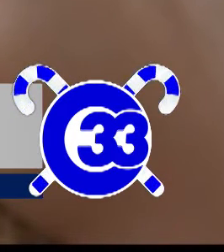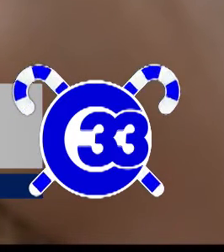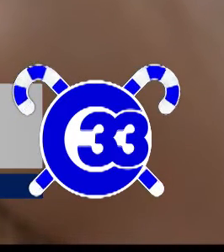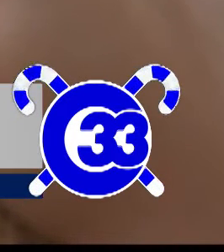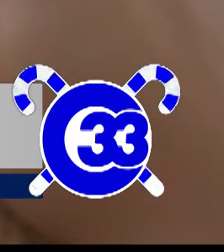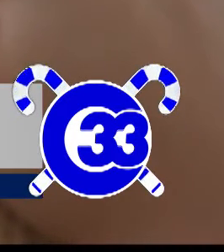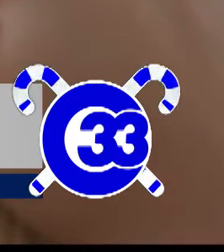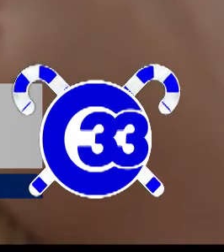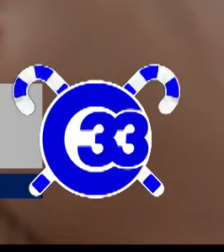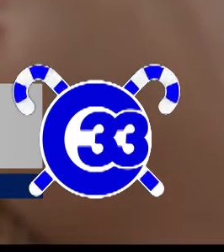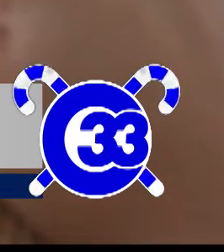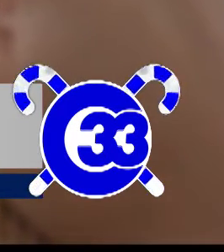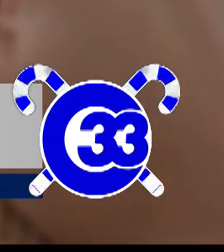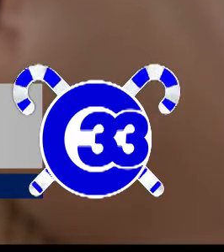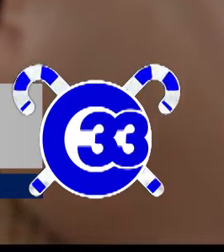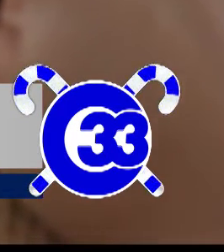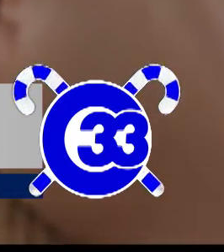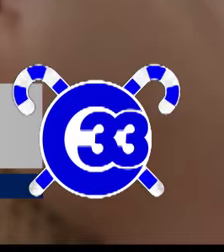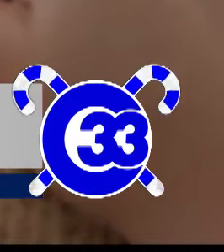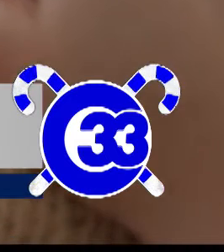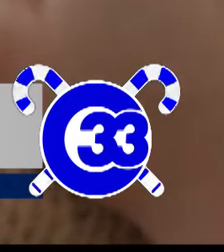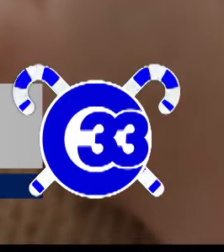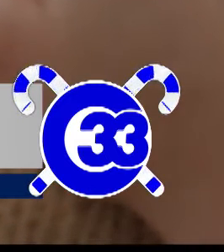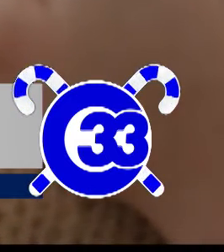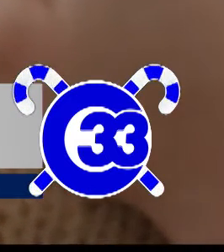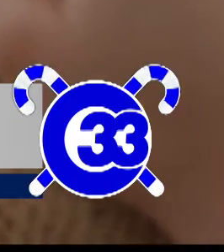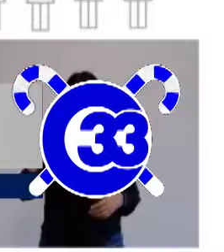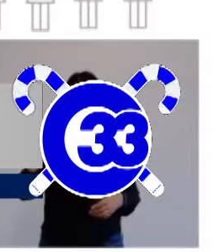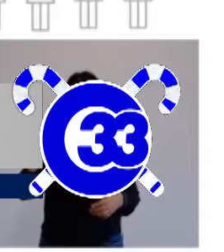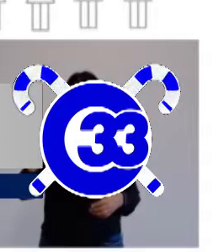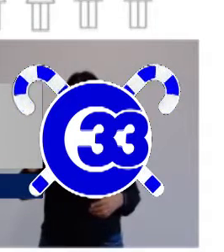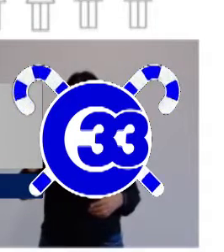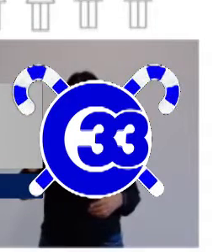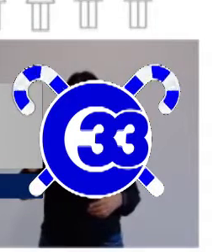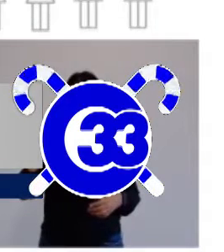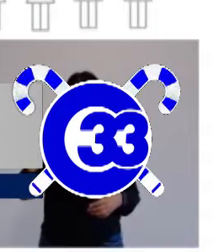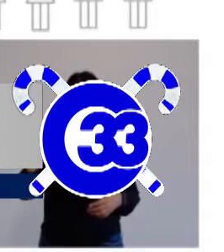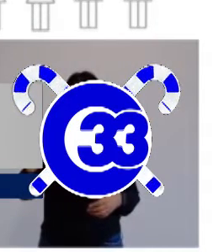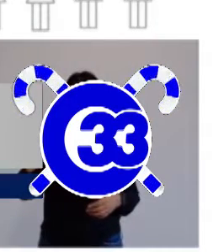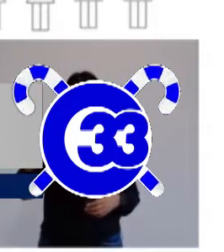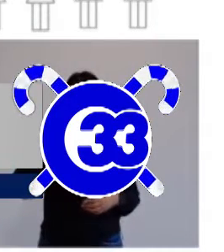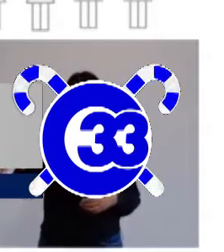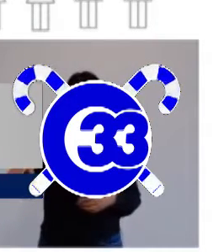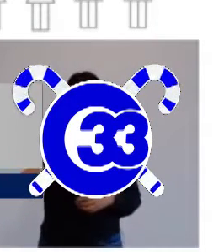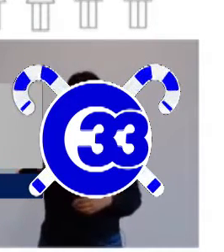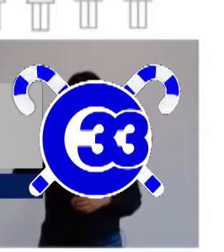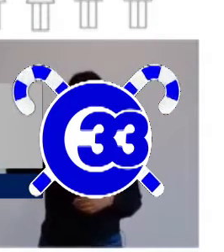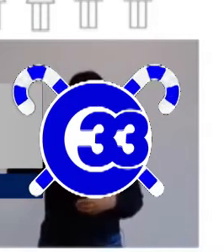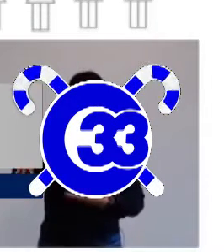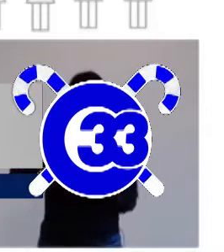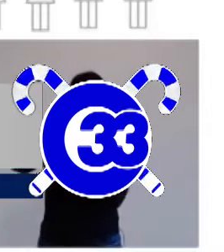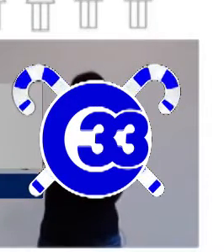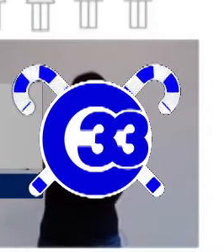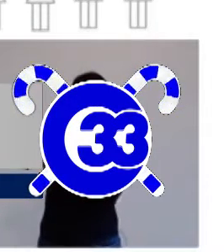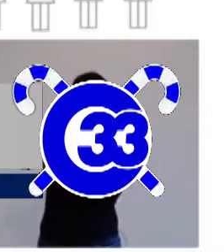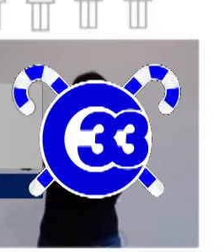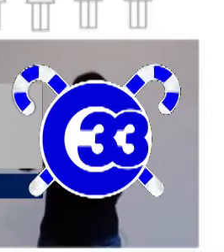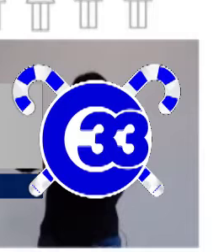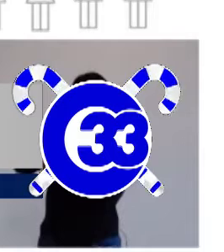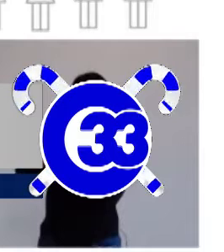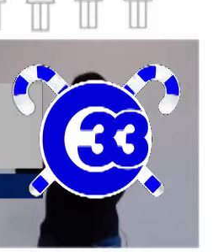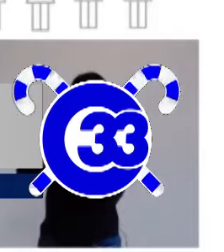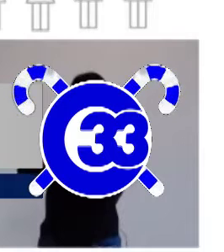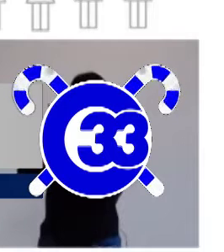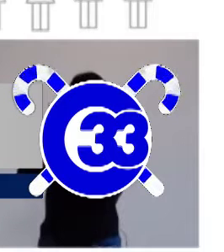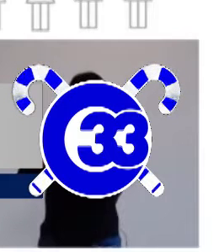personas cercanas cuando el hecho sucede en espacios educativos o comunitarios. En el área urbana, al menos